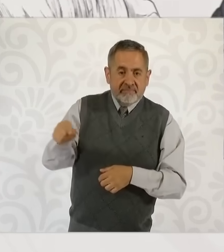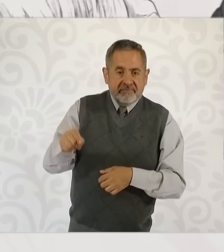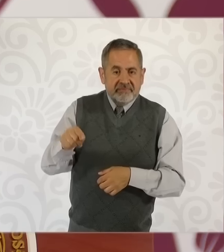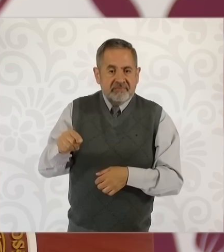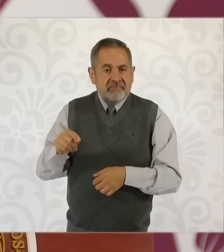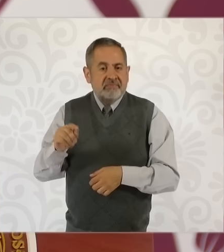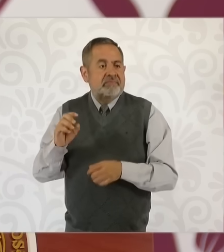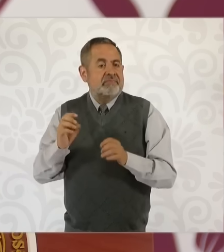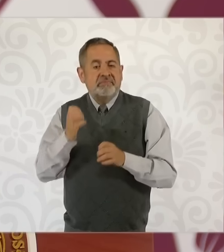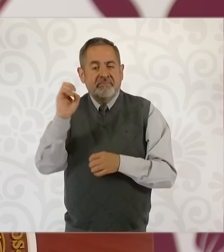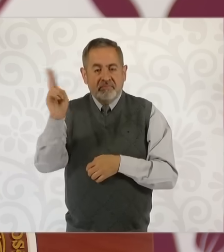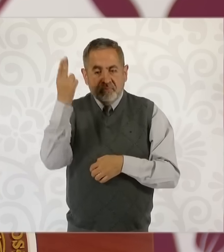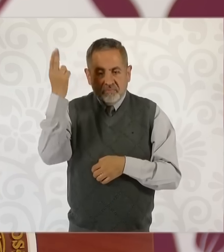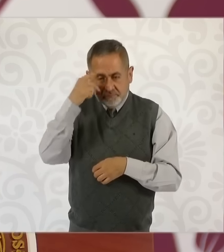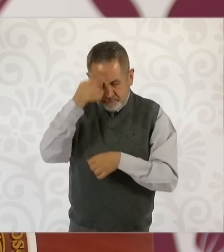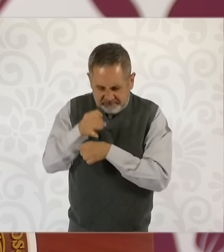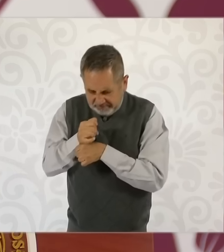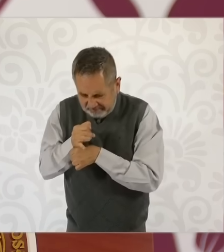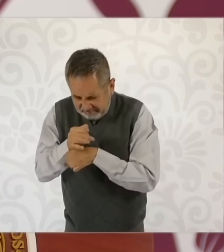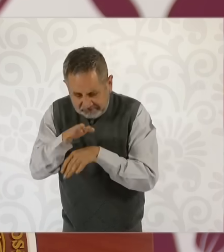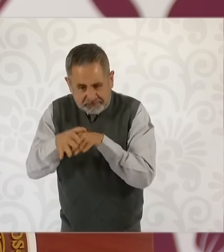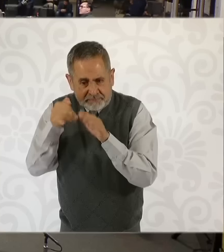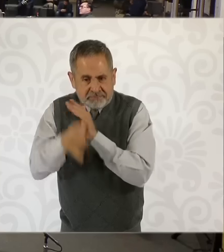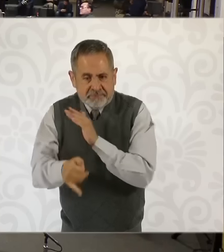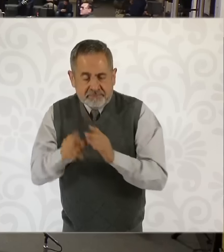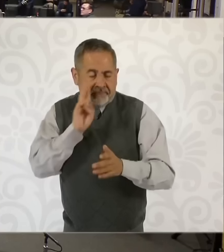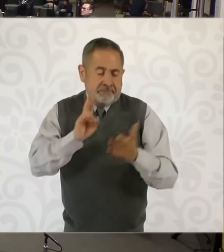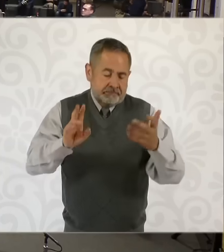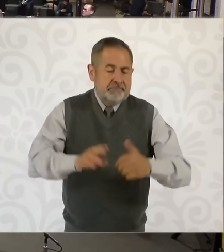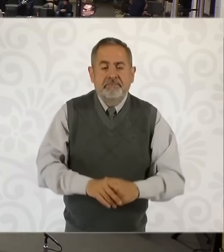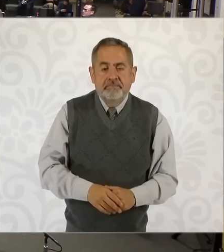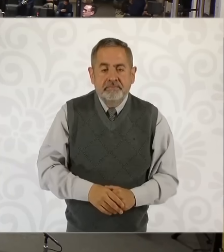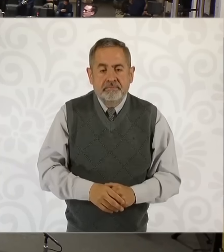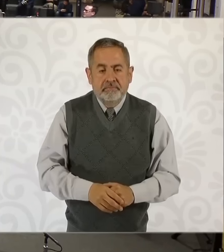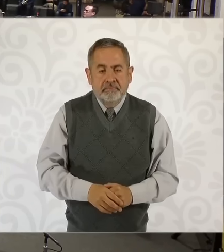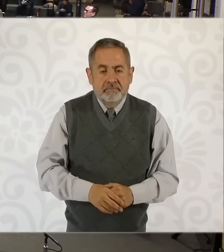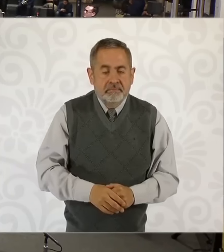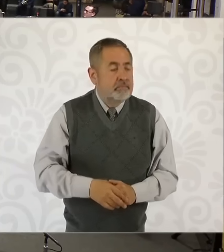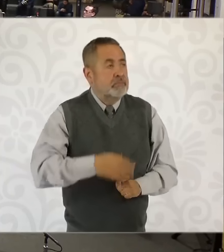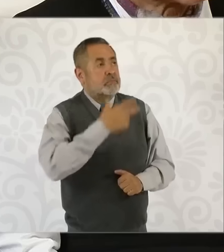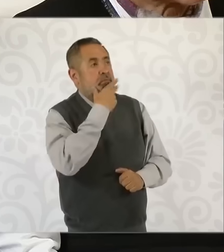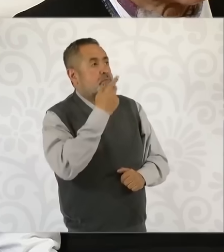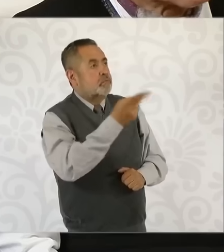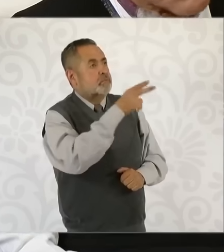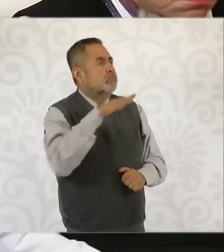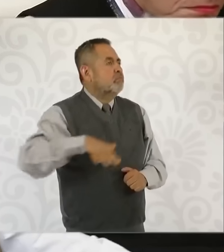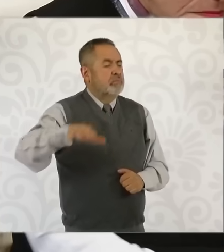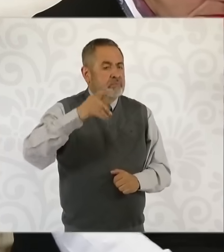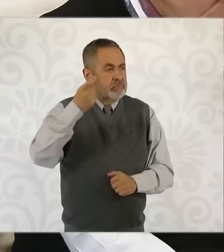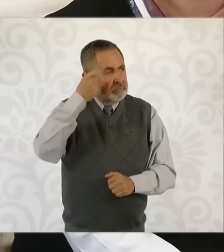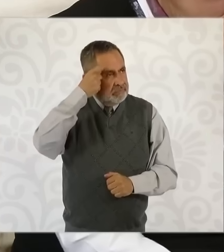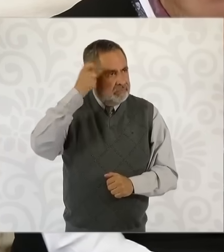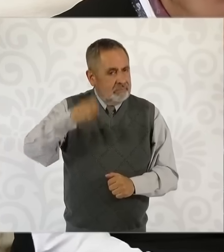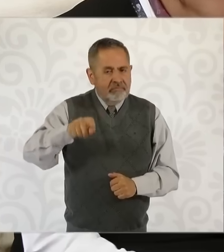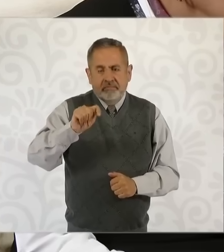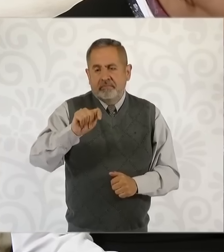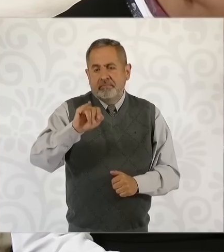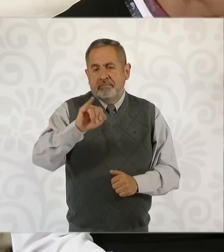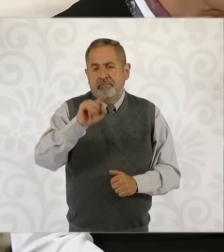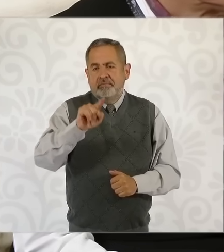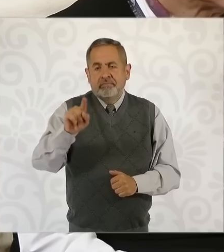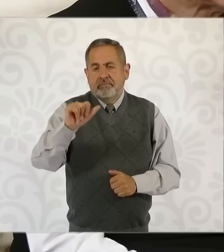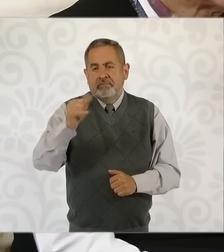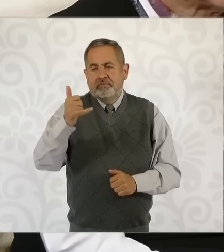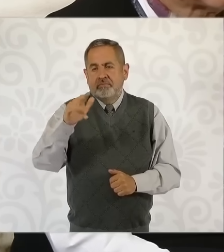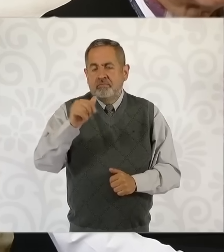donde están los polos de bienestar. Reportaban en la región de Tizayuca y sobre todo en el municipio la falta